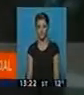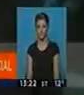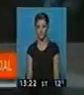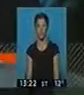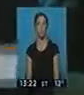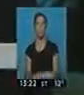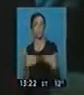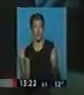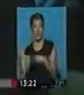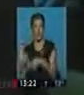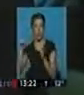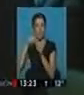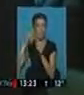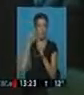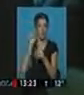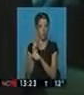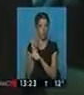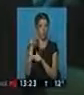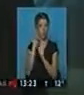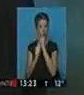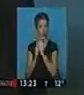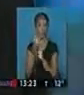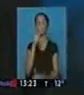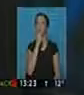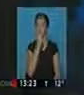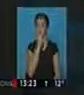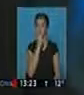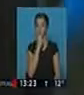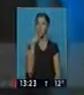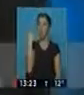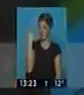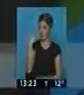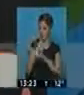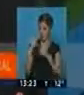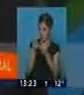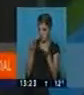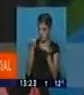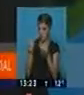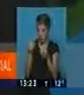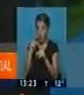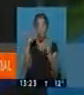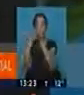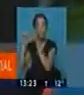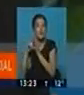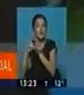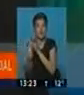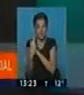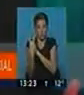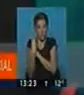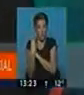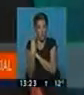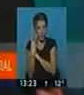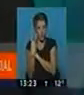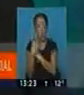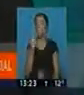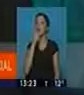proteccionismo de Francia, en este caso junto con Irlanda y Polonia, como bien lo decía el informe, es decir, aquellos países que se resguardan, y de repente